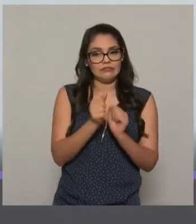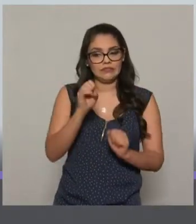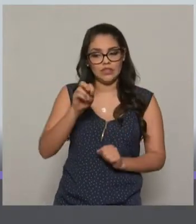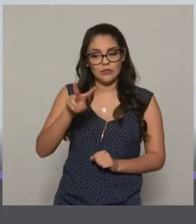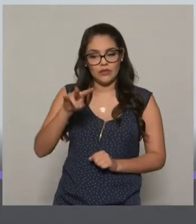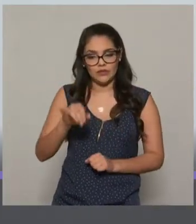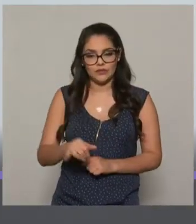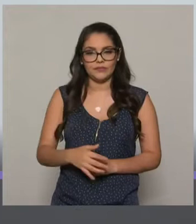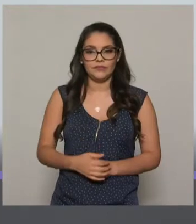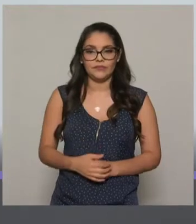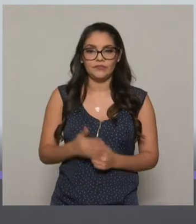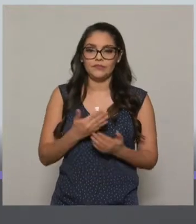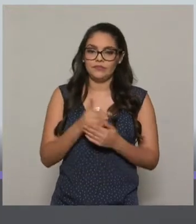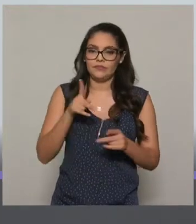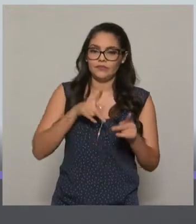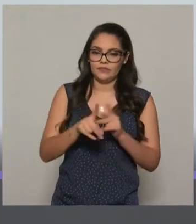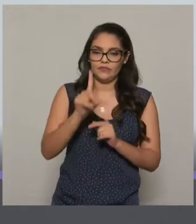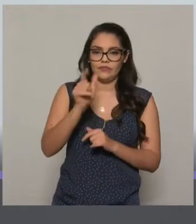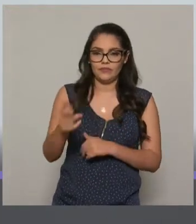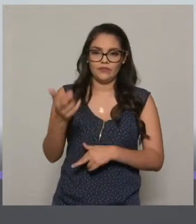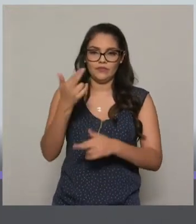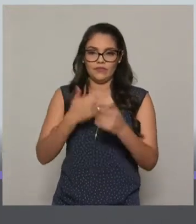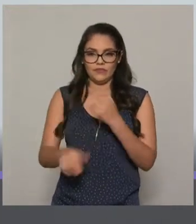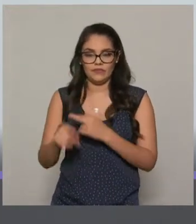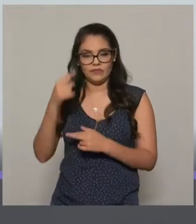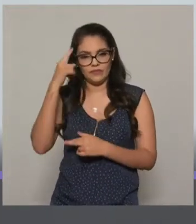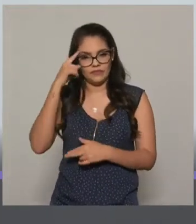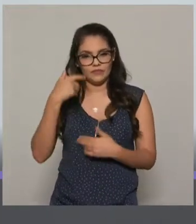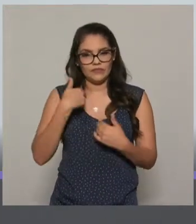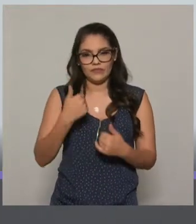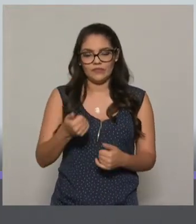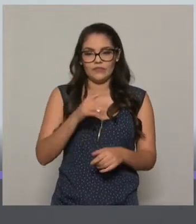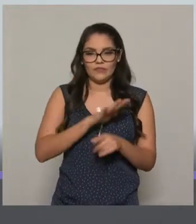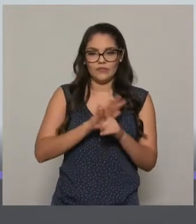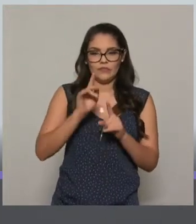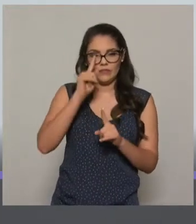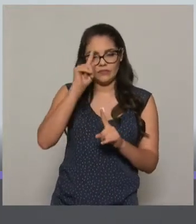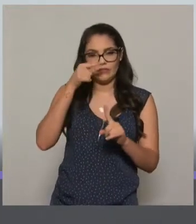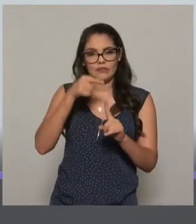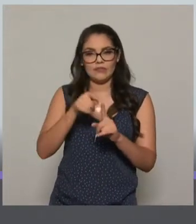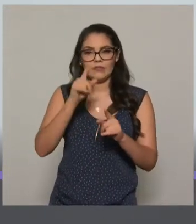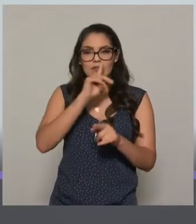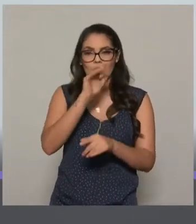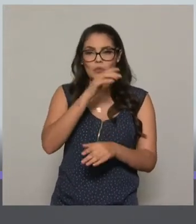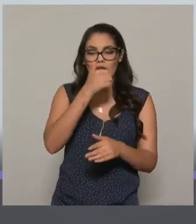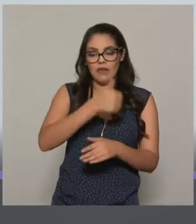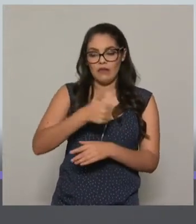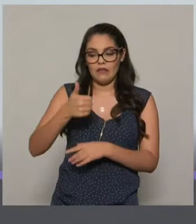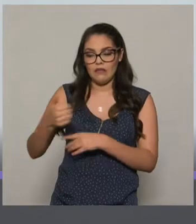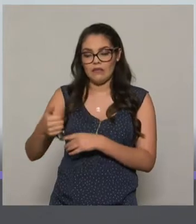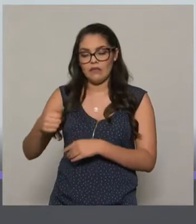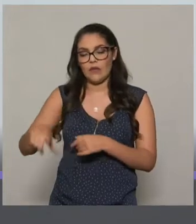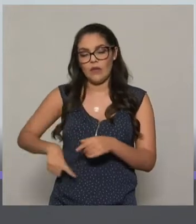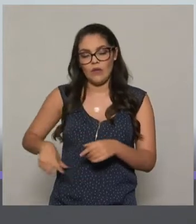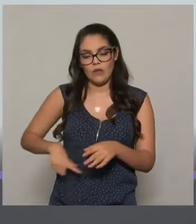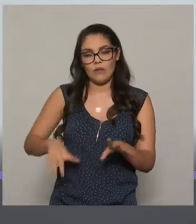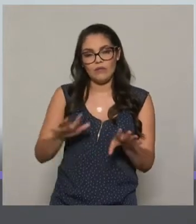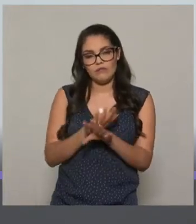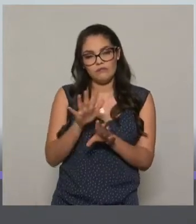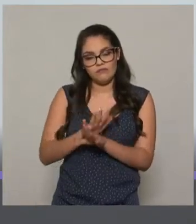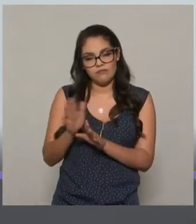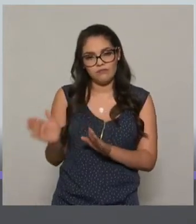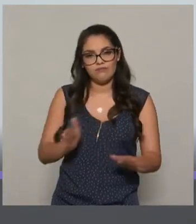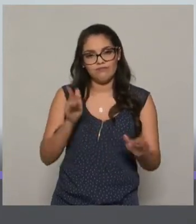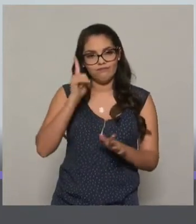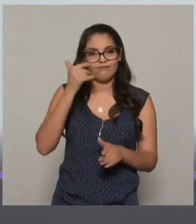la CEMOVI. Vamos a hacer una pausa y nos vamos con esta reflexión de las metas sexenales también. Ya veremos que se concreten, esperemos que así sea